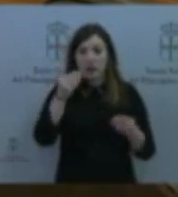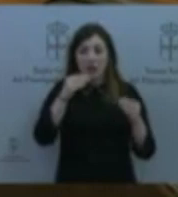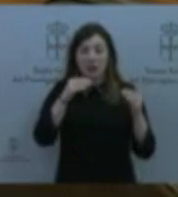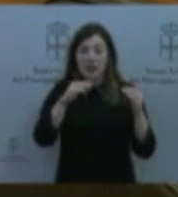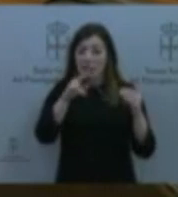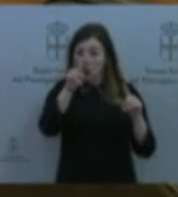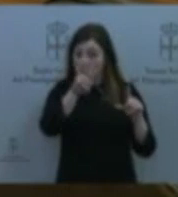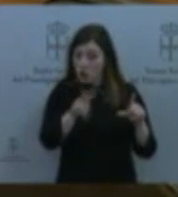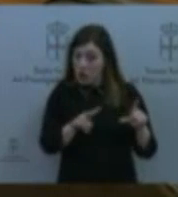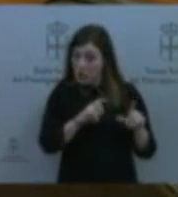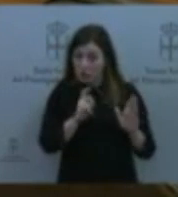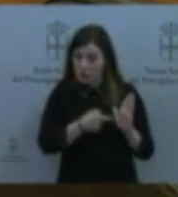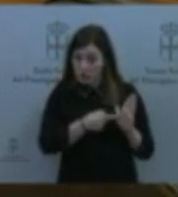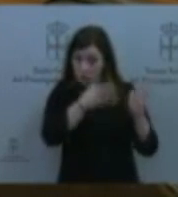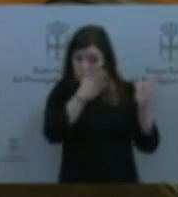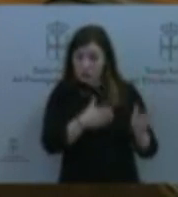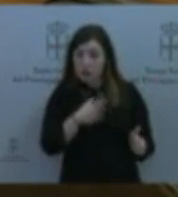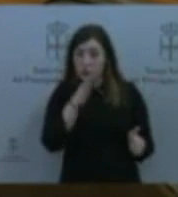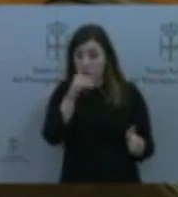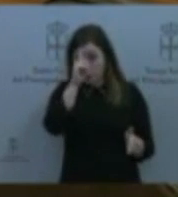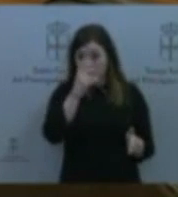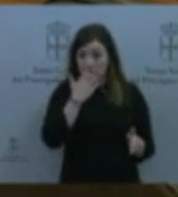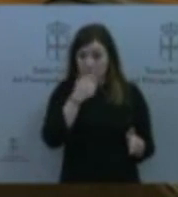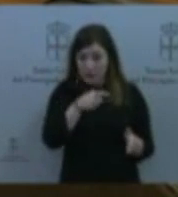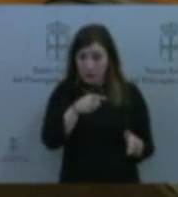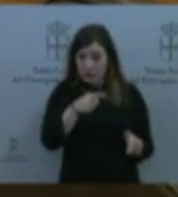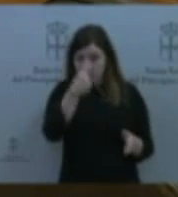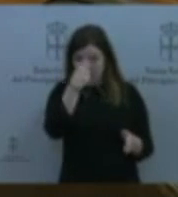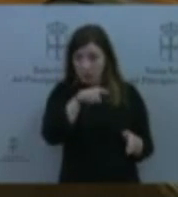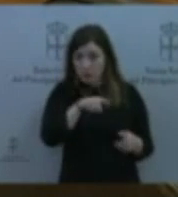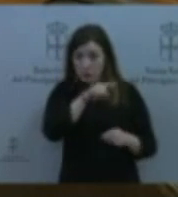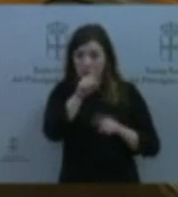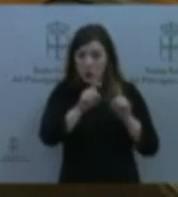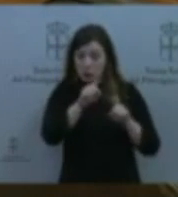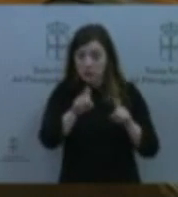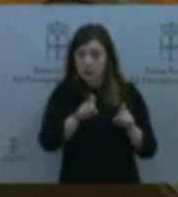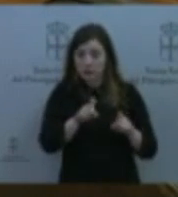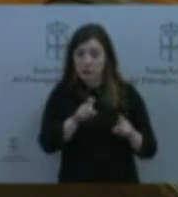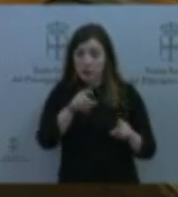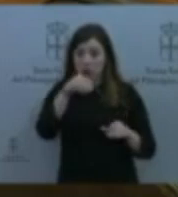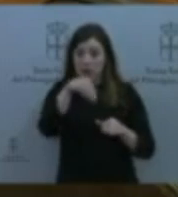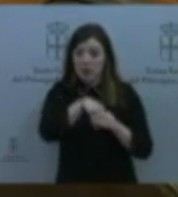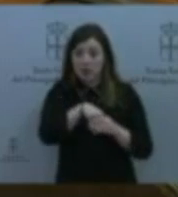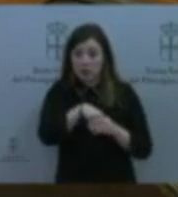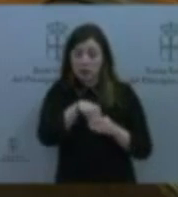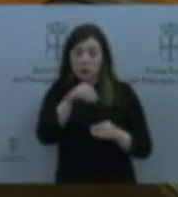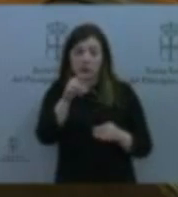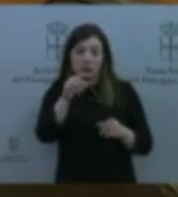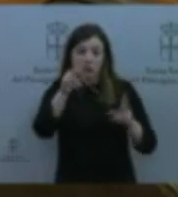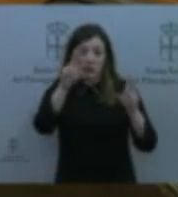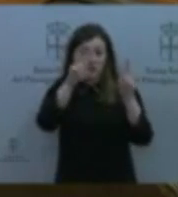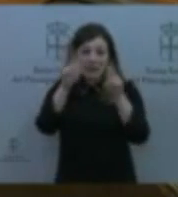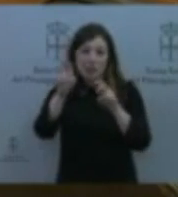estos son preguntas que entran nel temario del personal sanitario na presente